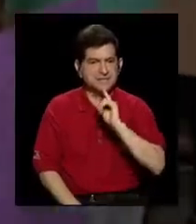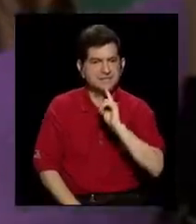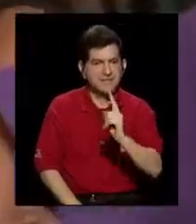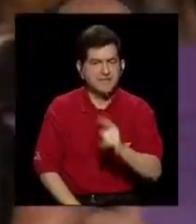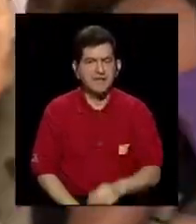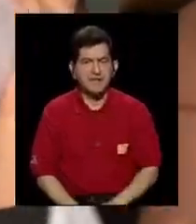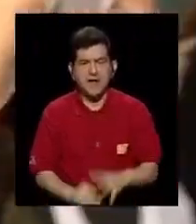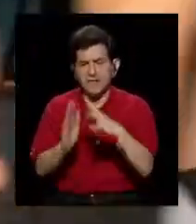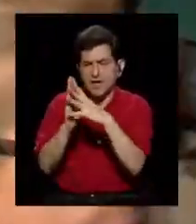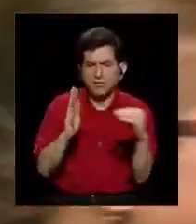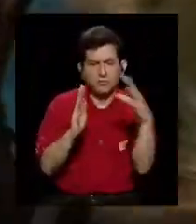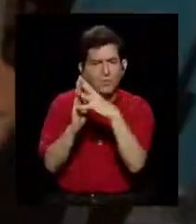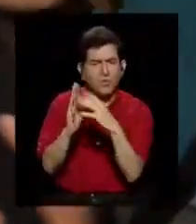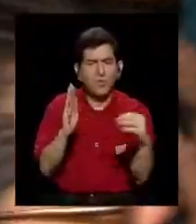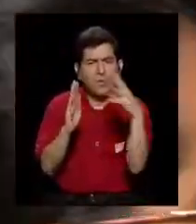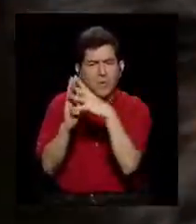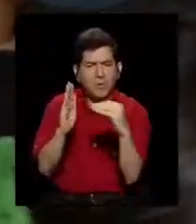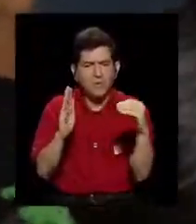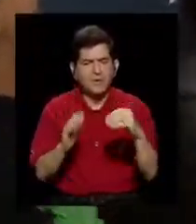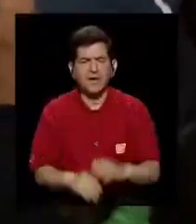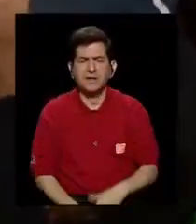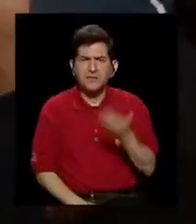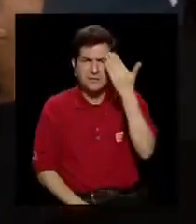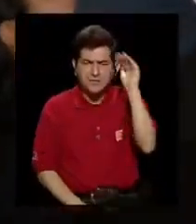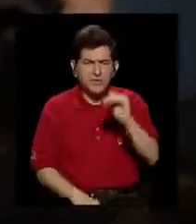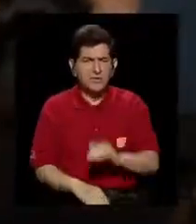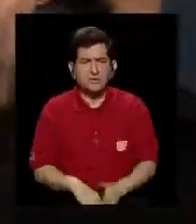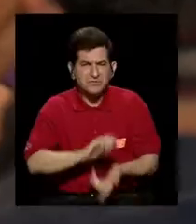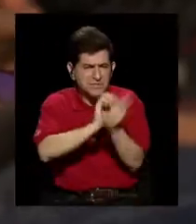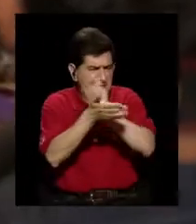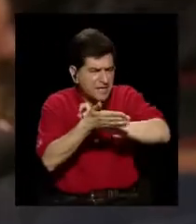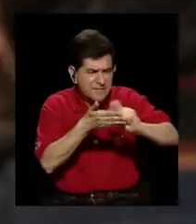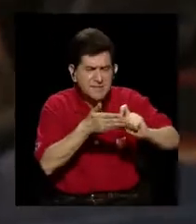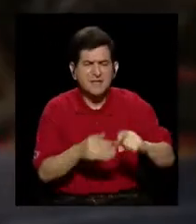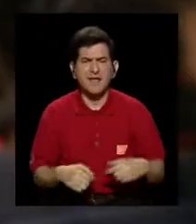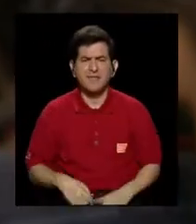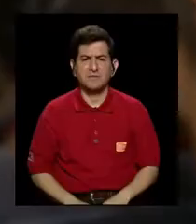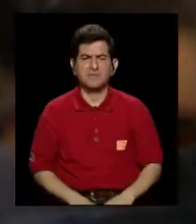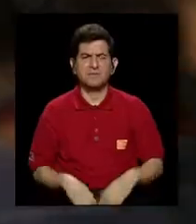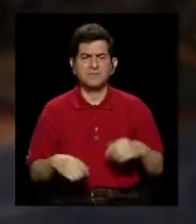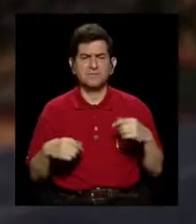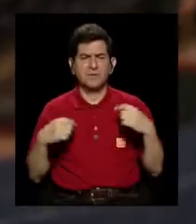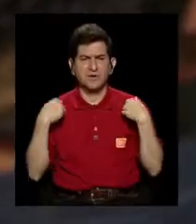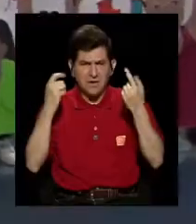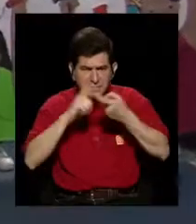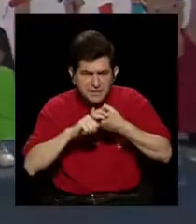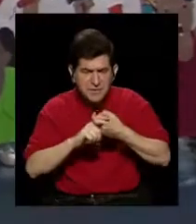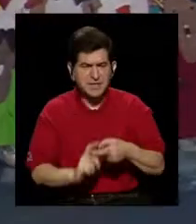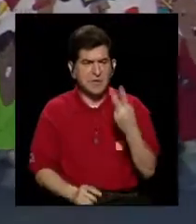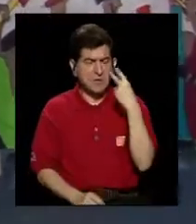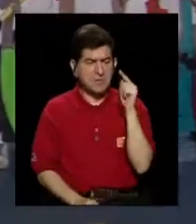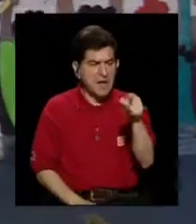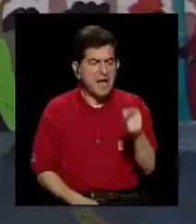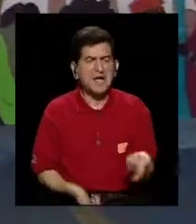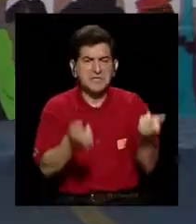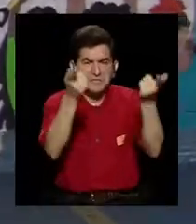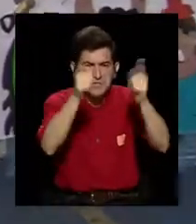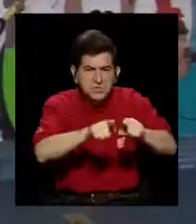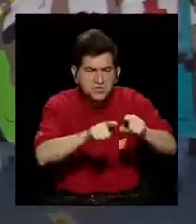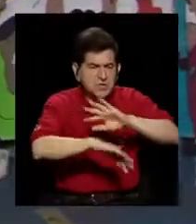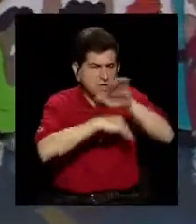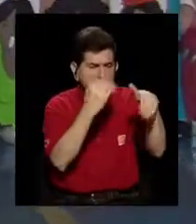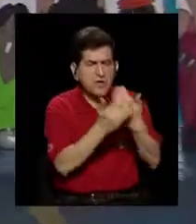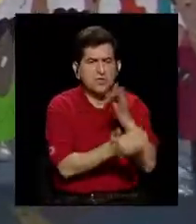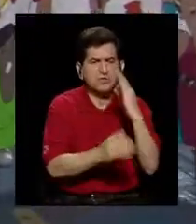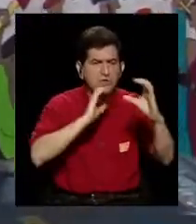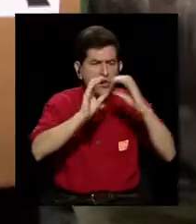el de copiar, no sé cómo es que se ha hecho la traducción en español, pero entonces alguien dice, bueno, lo hizo el otro, miren cómo le fue, miren todos los